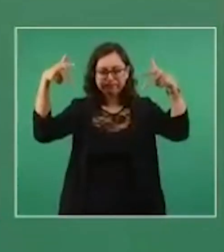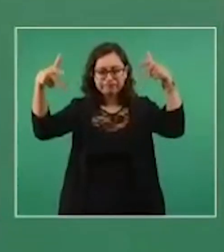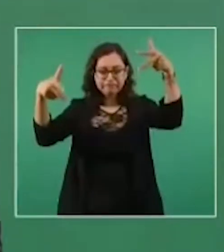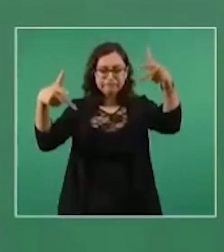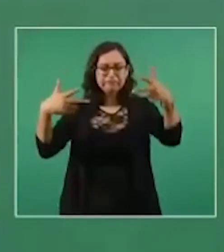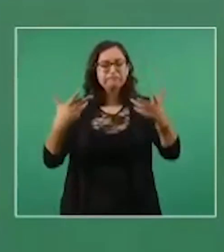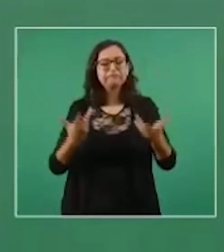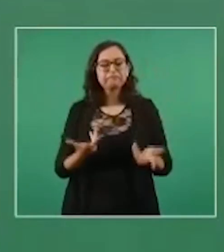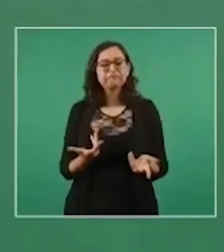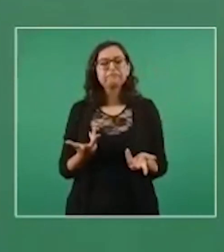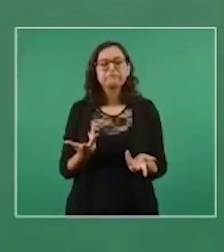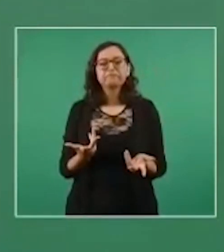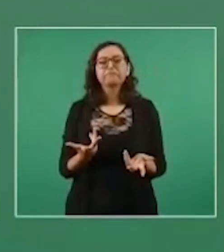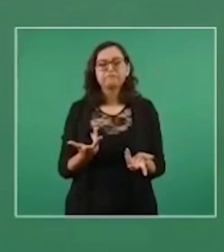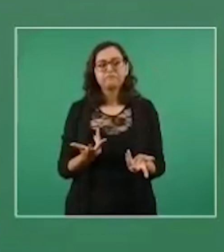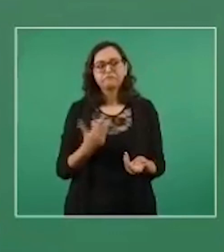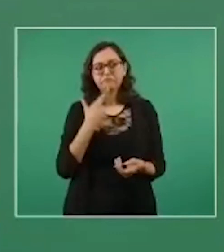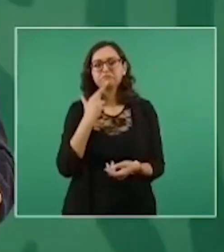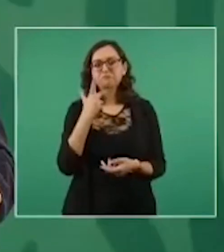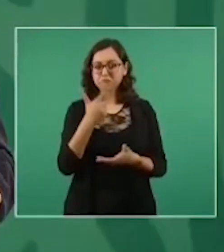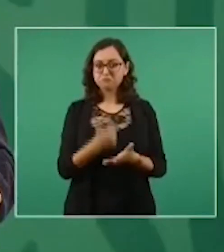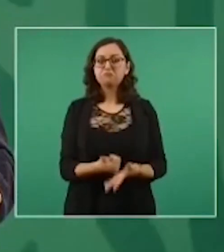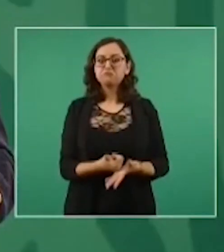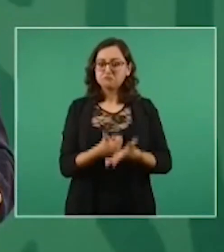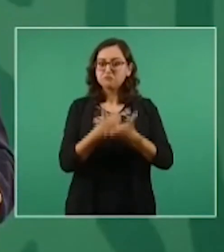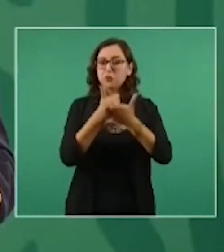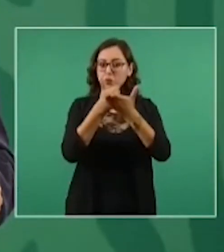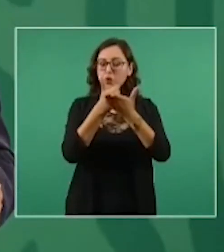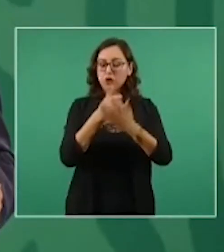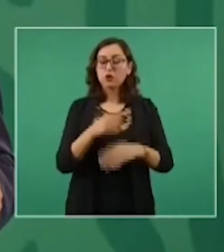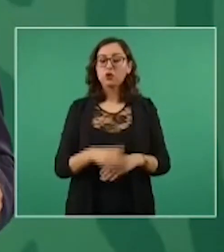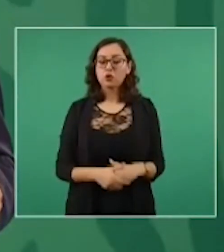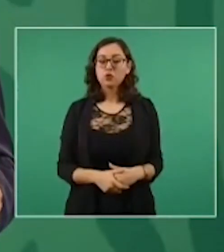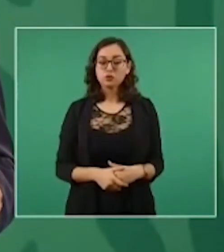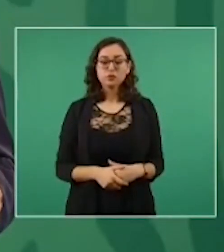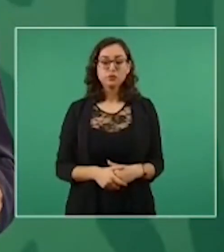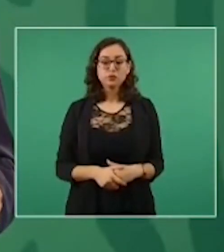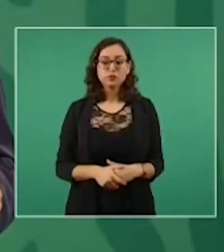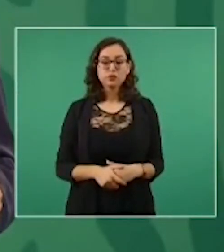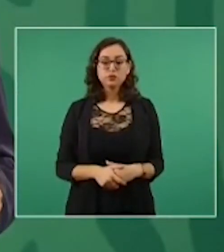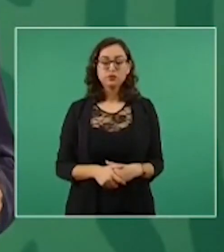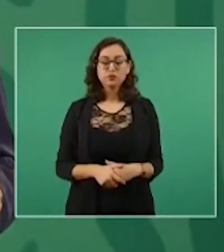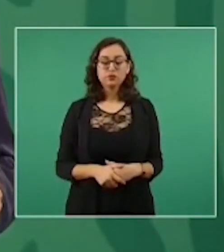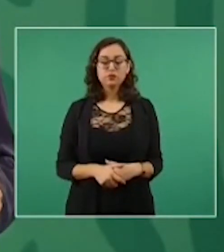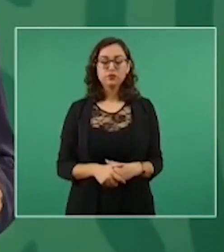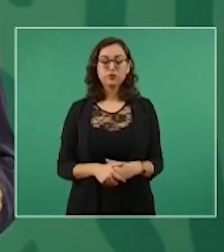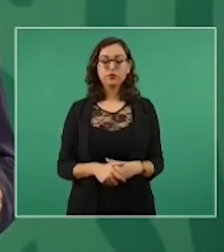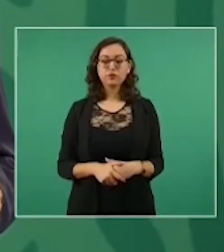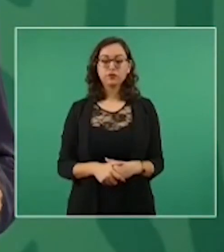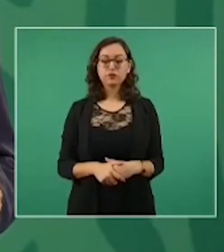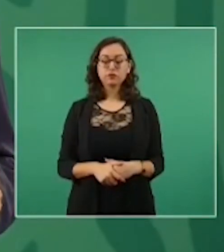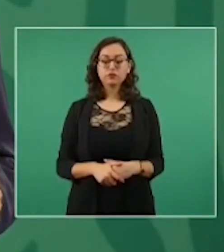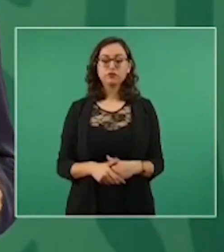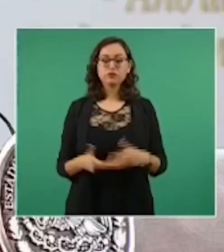hay resultados. Se logra saber